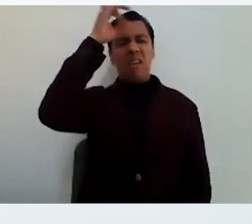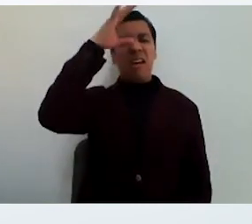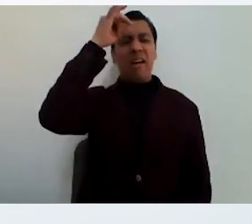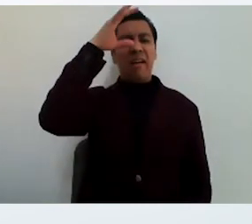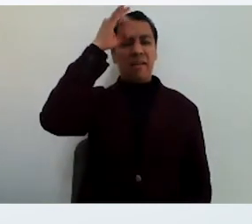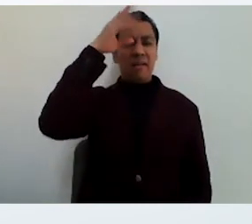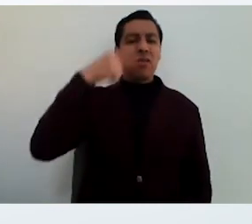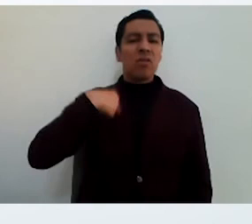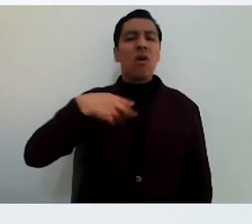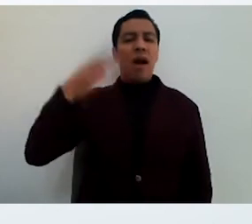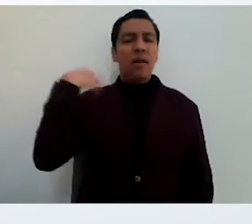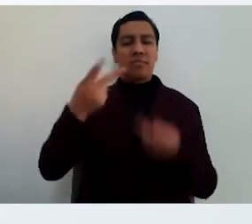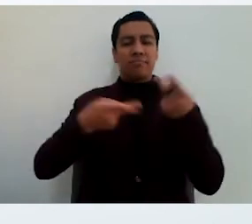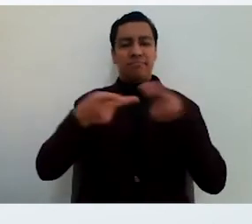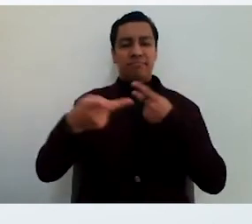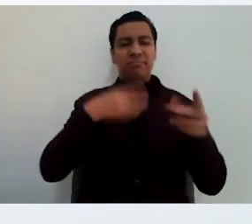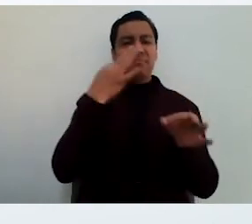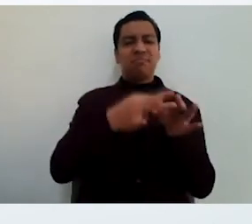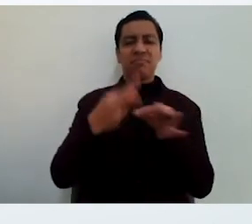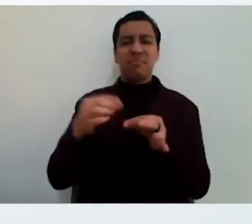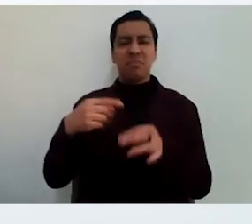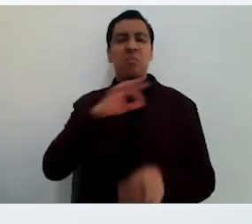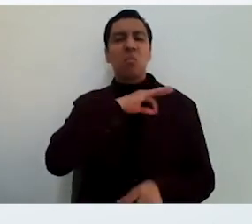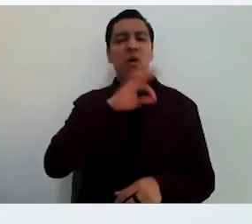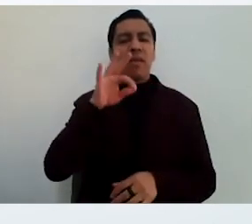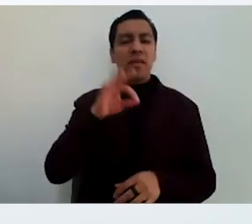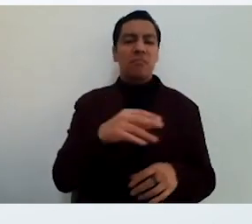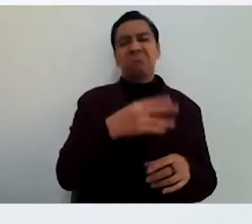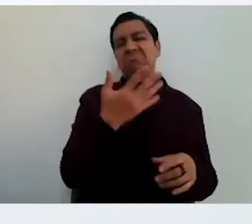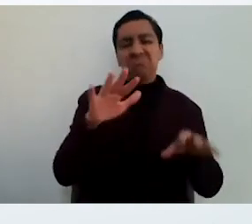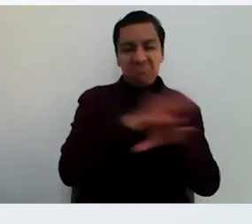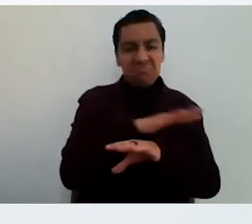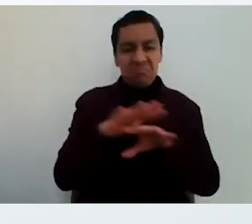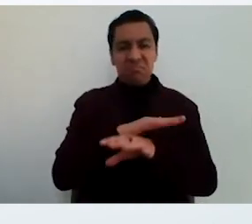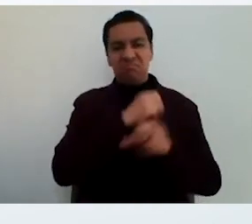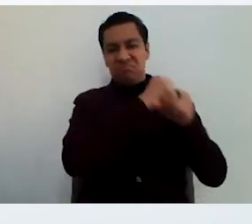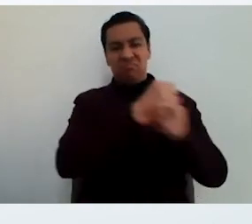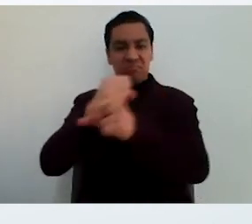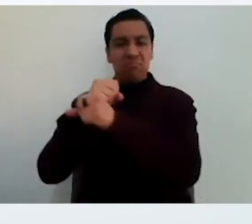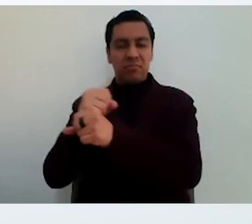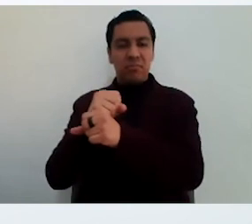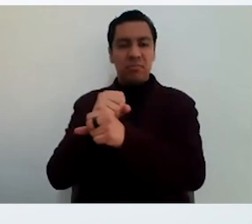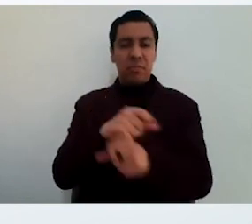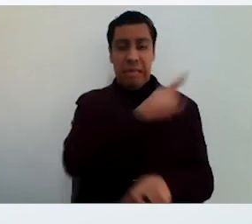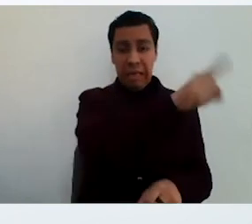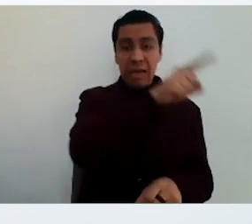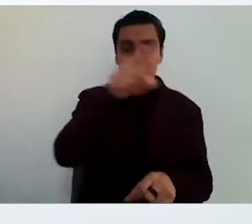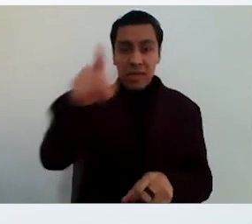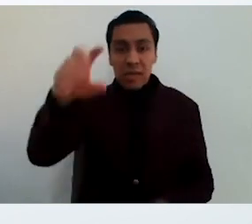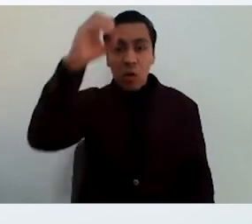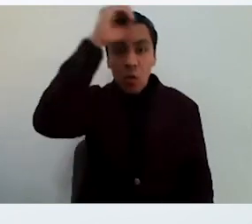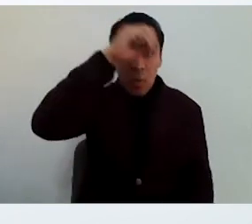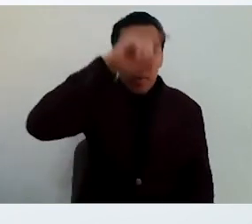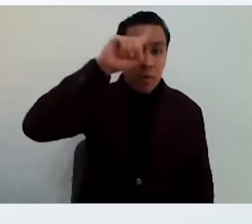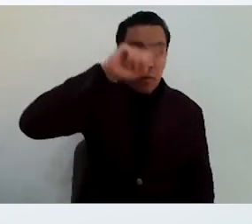ya lo preví todo y además puedo resolverlo todo. y no me importa lo que me digan ni quienes me lo